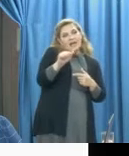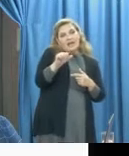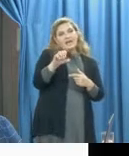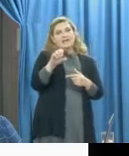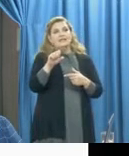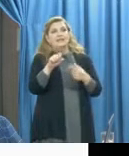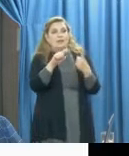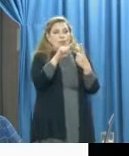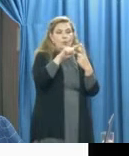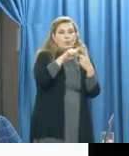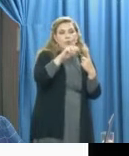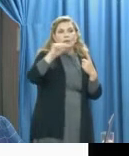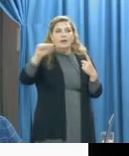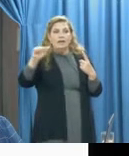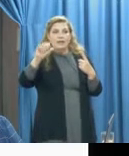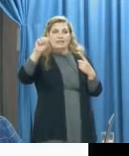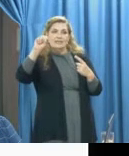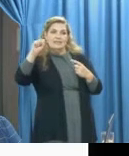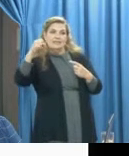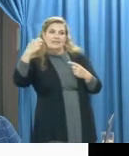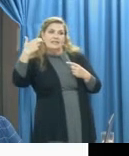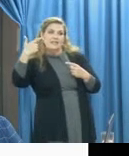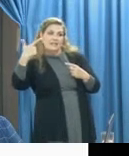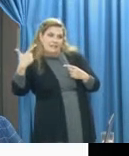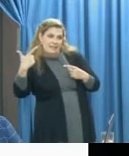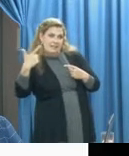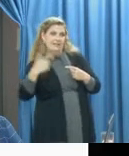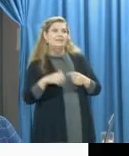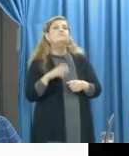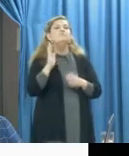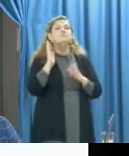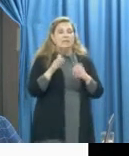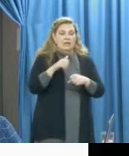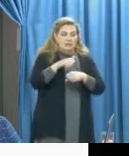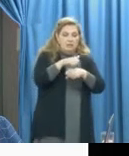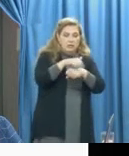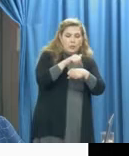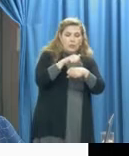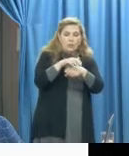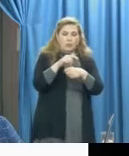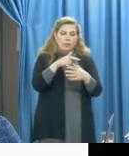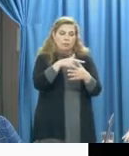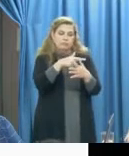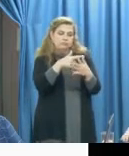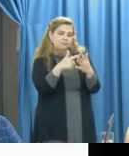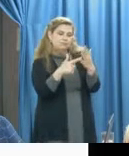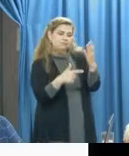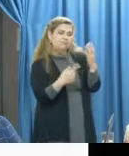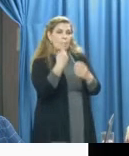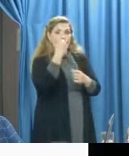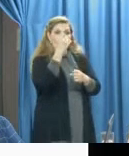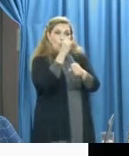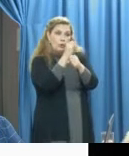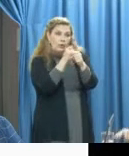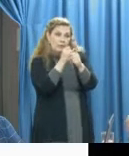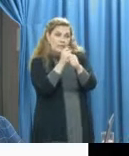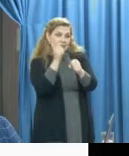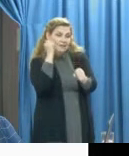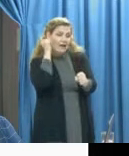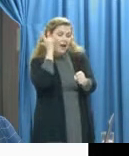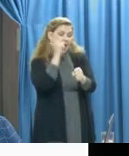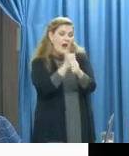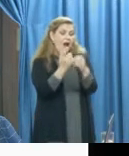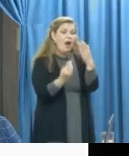DFNA 67. Entonces, así se enumeran, y cuando un investigador descubre esta